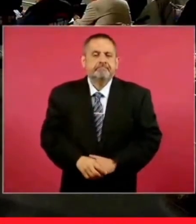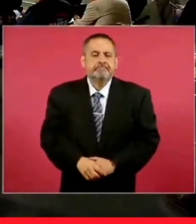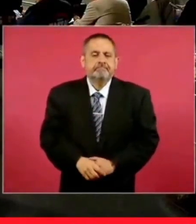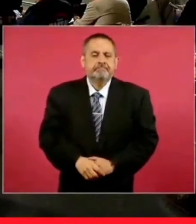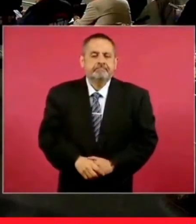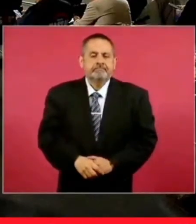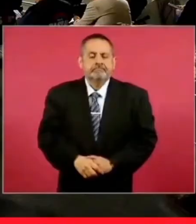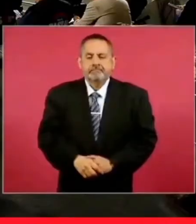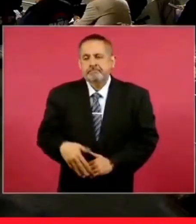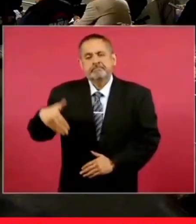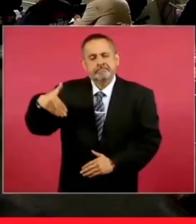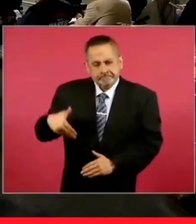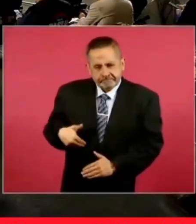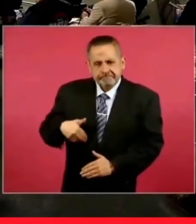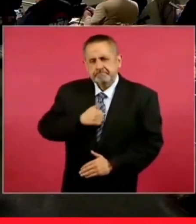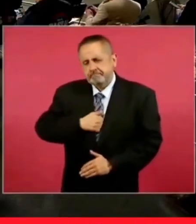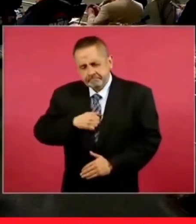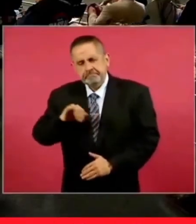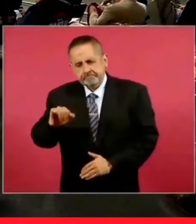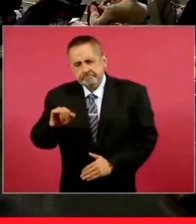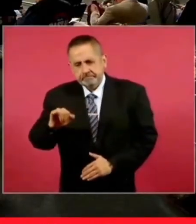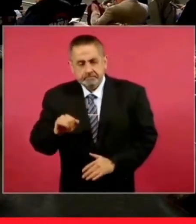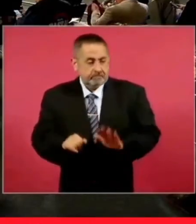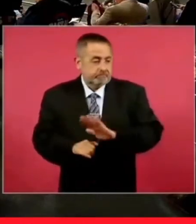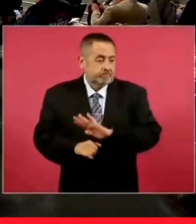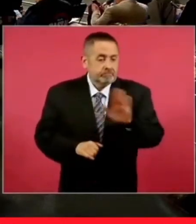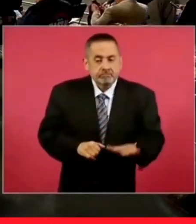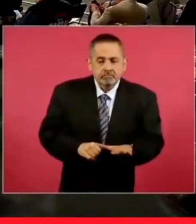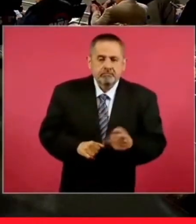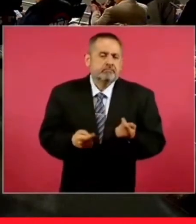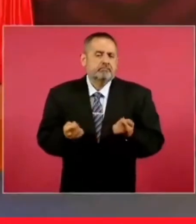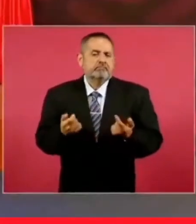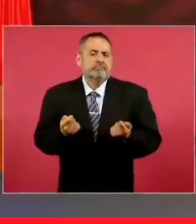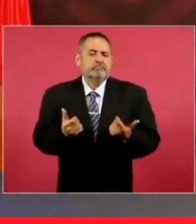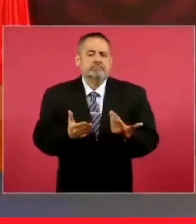más heridos y detenidos que